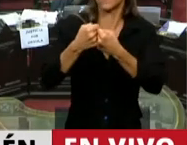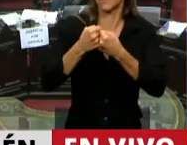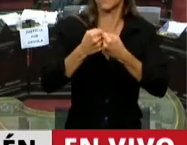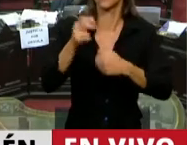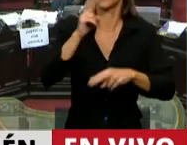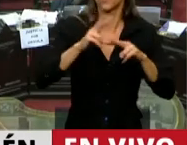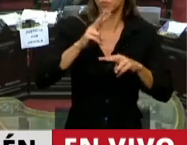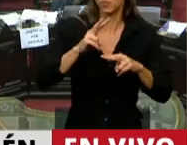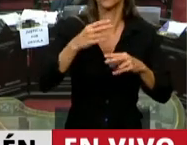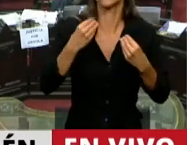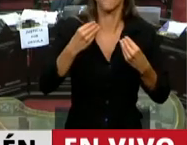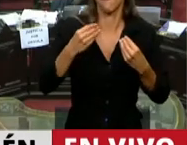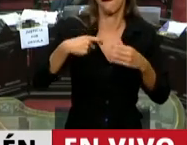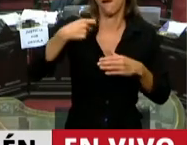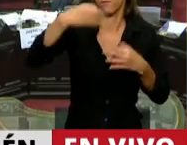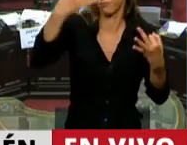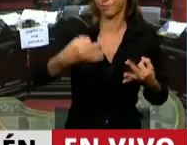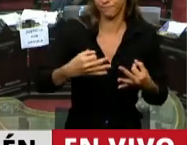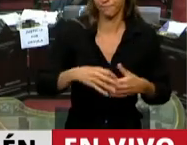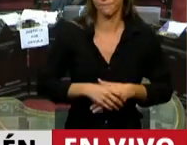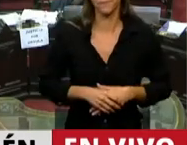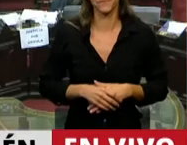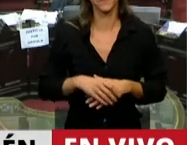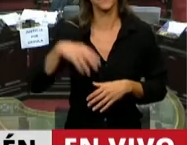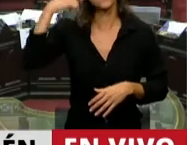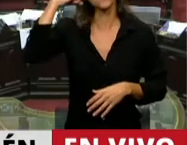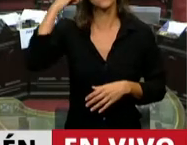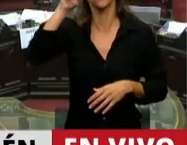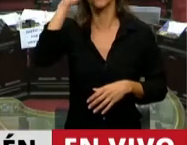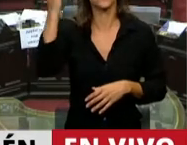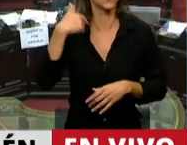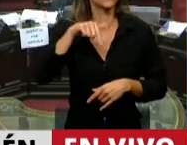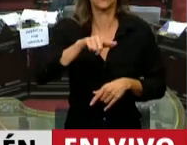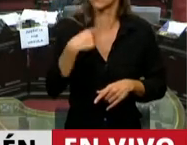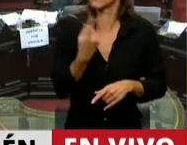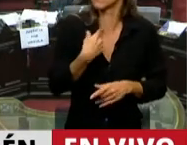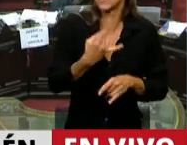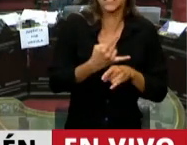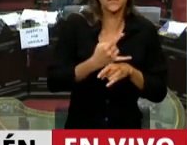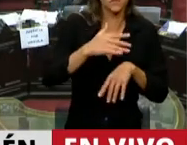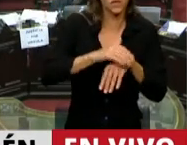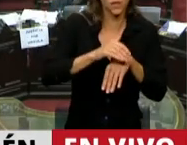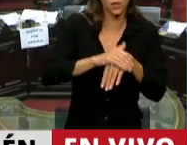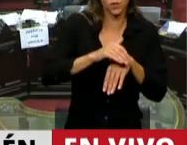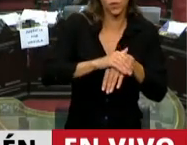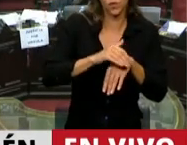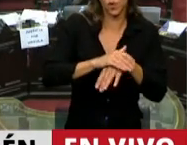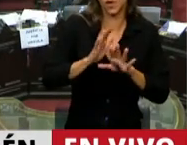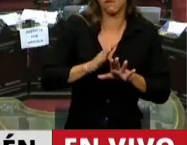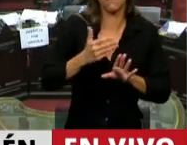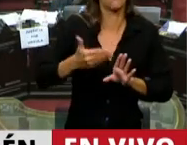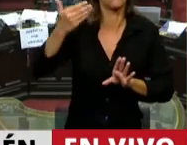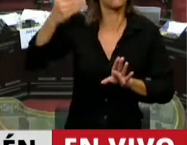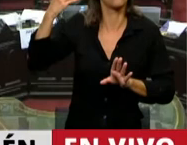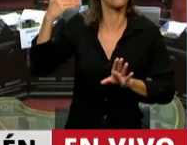nos caracterizó. El Congreso Nacional siempre tuvo esta responsabilidad que nunca había ejercido